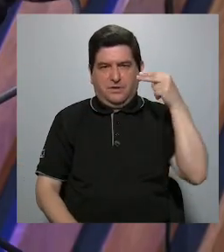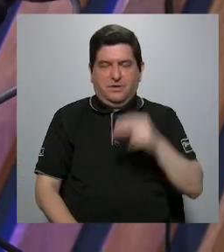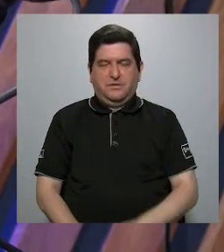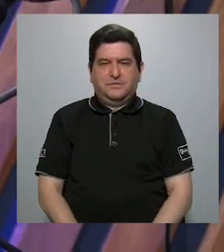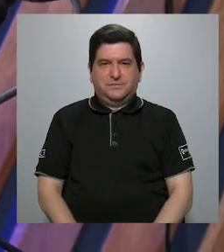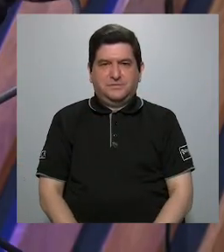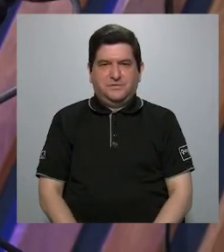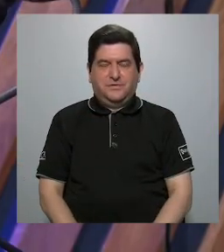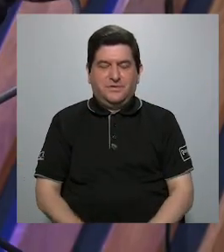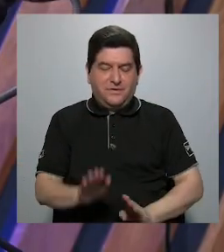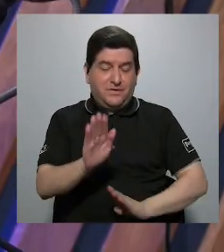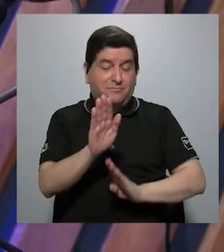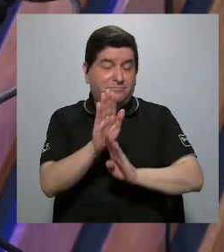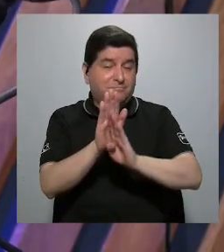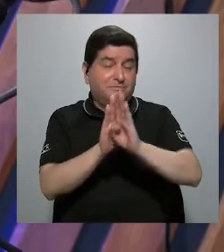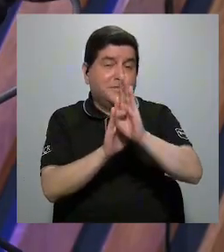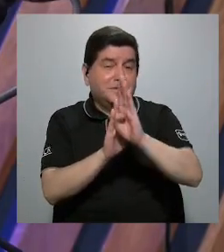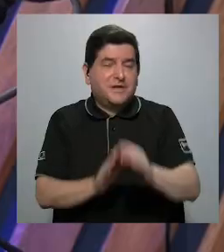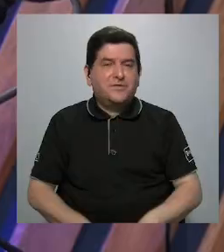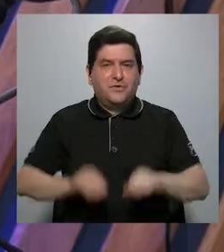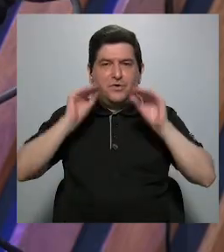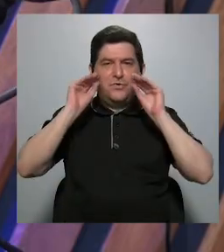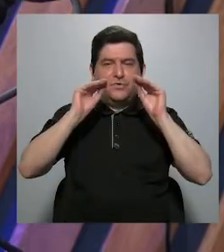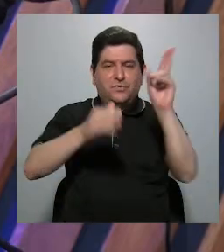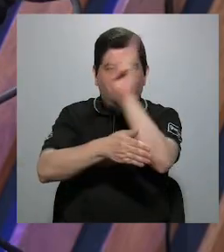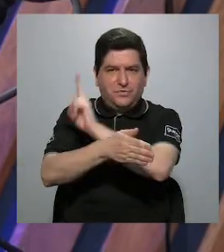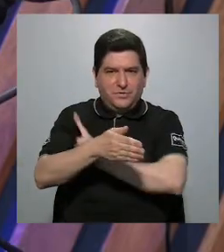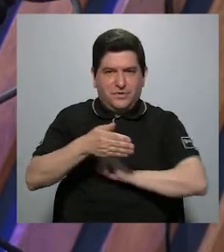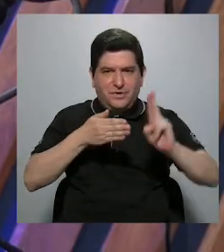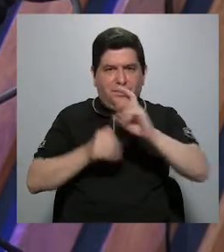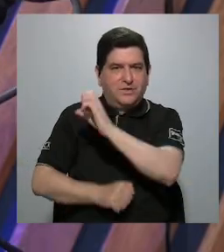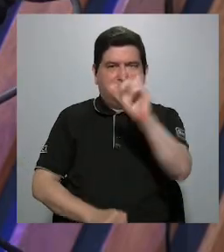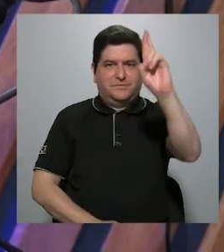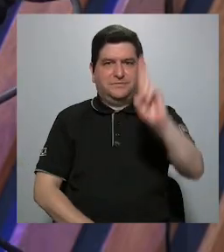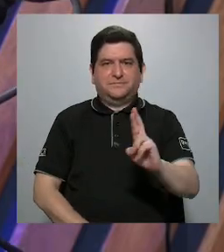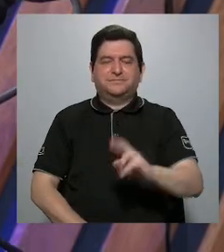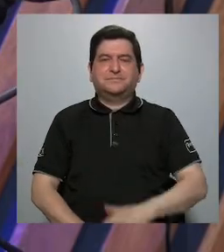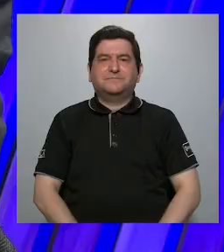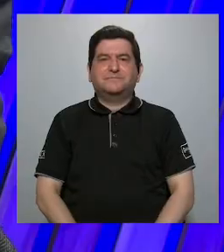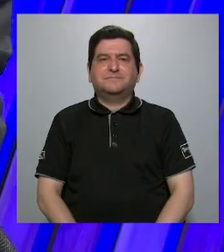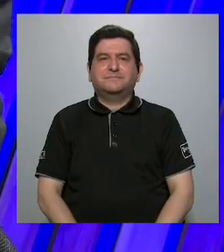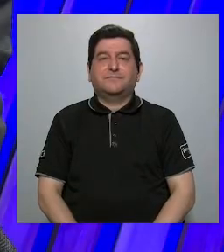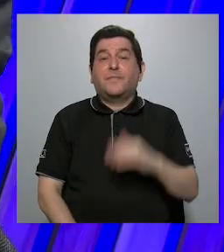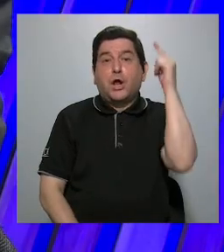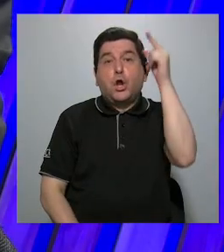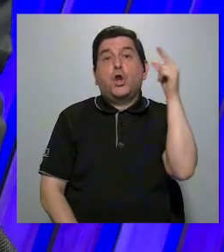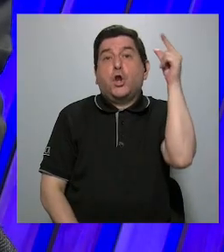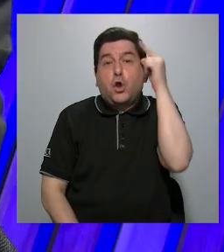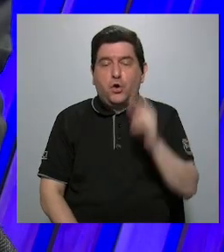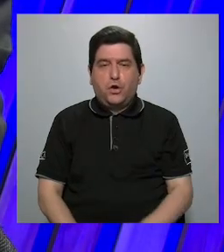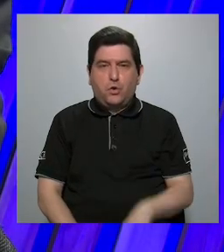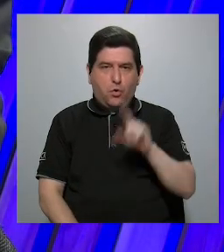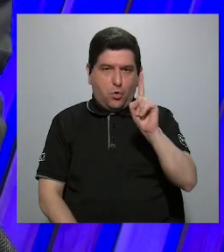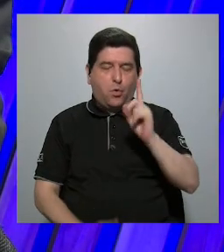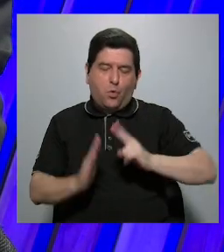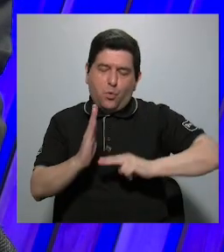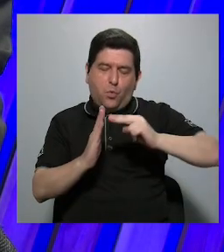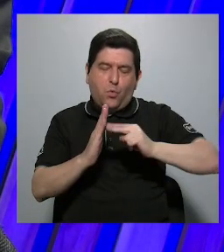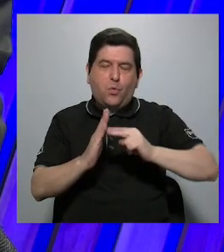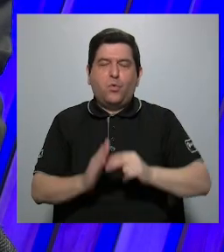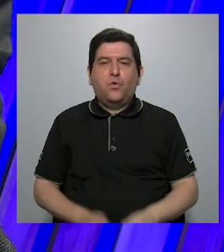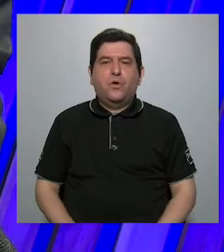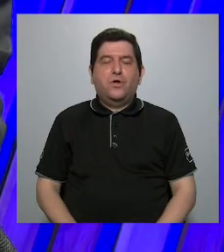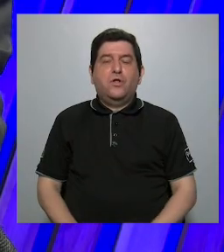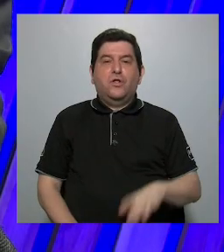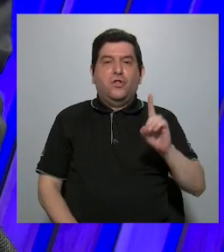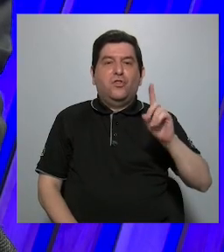historia del desarrollo de la educación superior en Costa Rica. Por supuesto, uno de los retratos